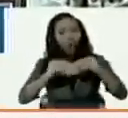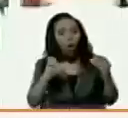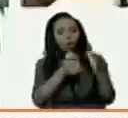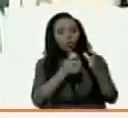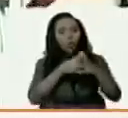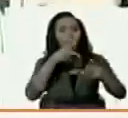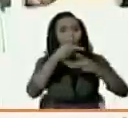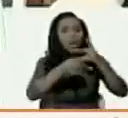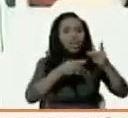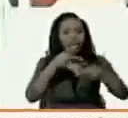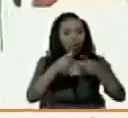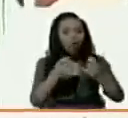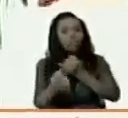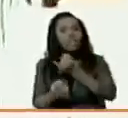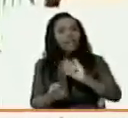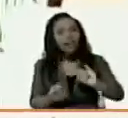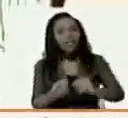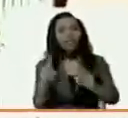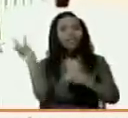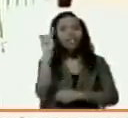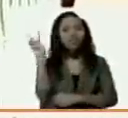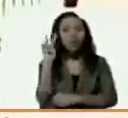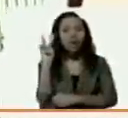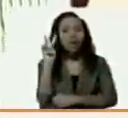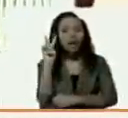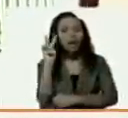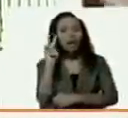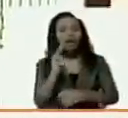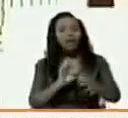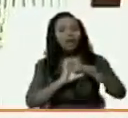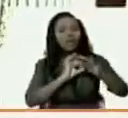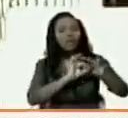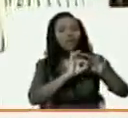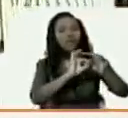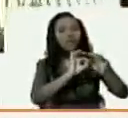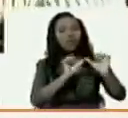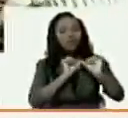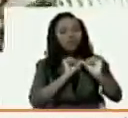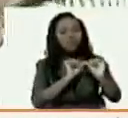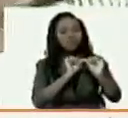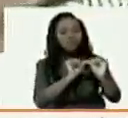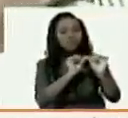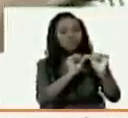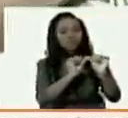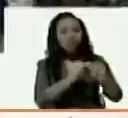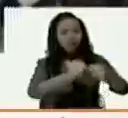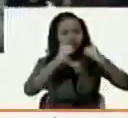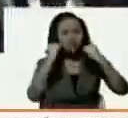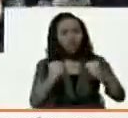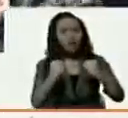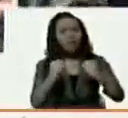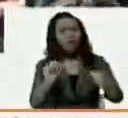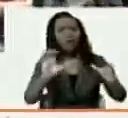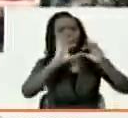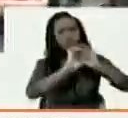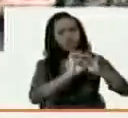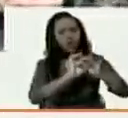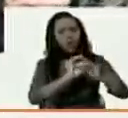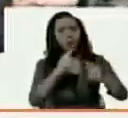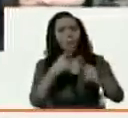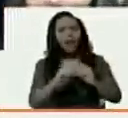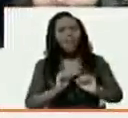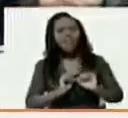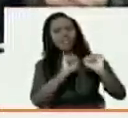políticos de izquierda en Venezuela, que nos hemos mantenido nucleados así, fuertes, unidos, para evitar que Estados